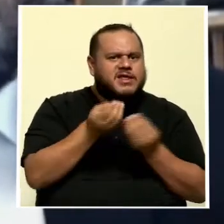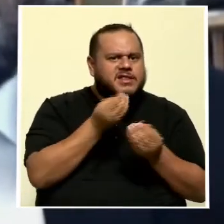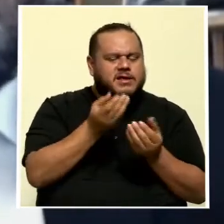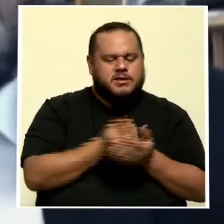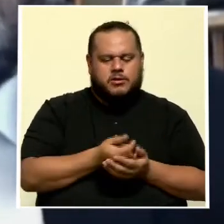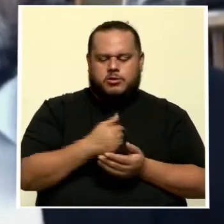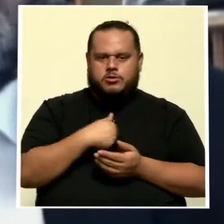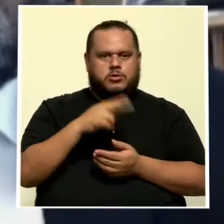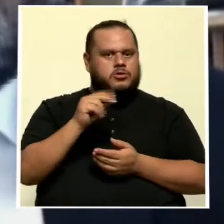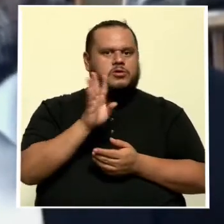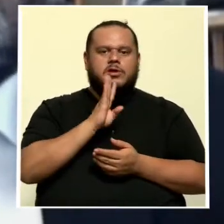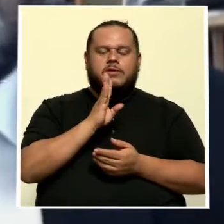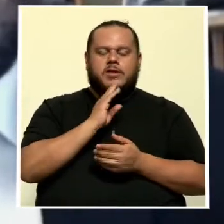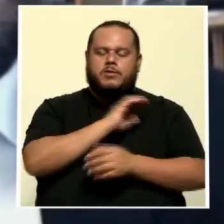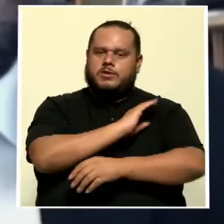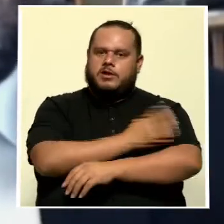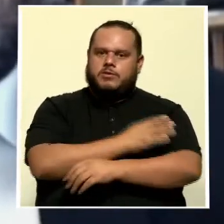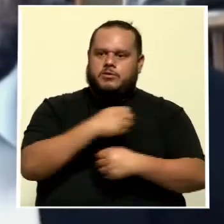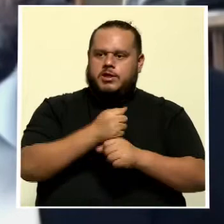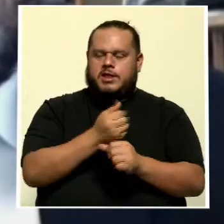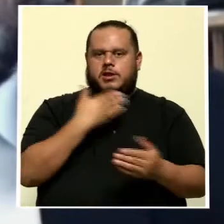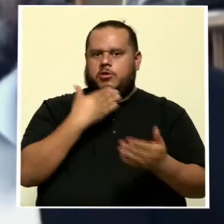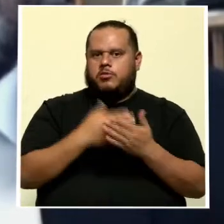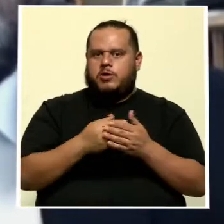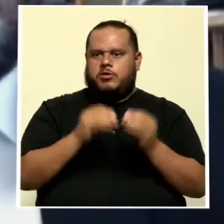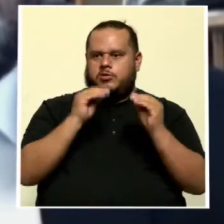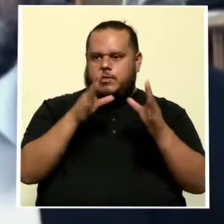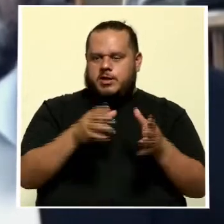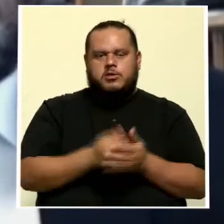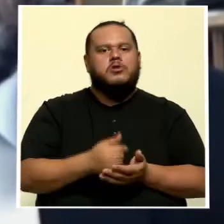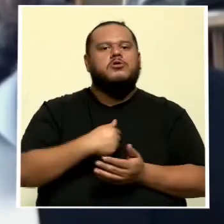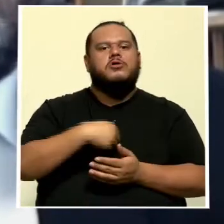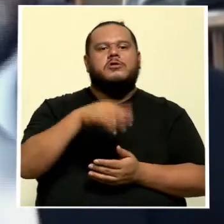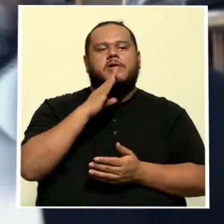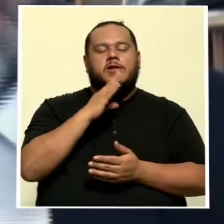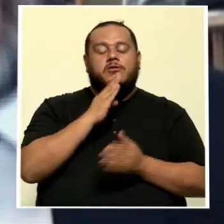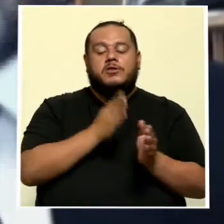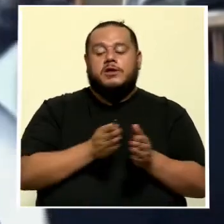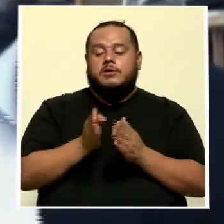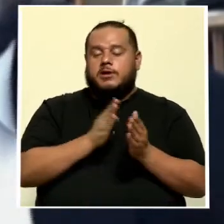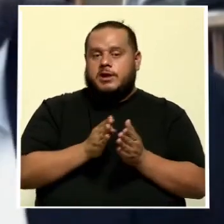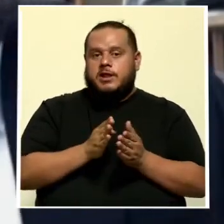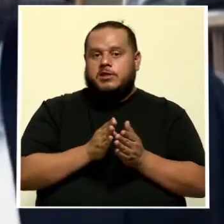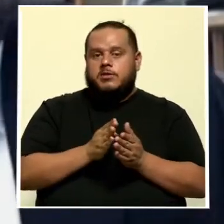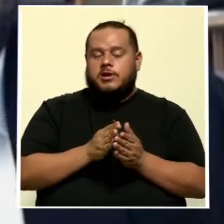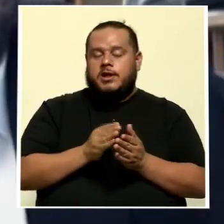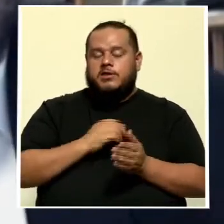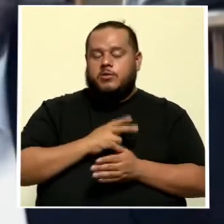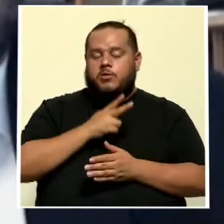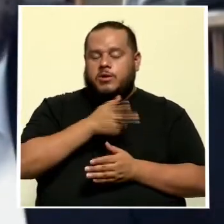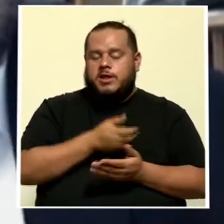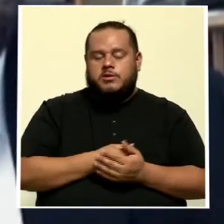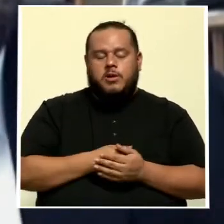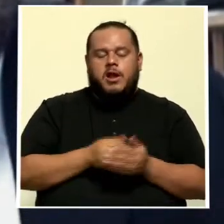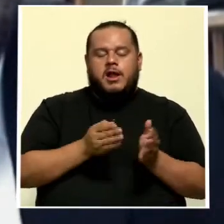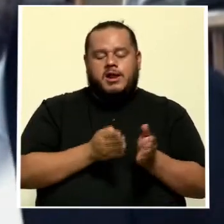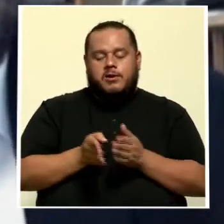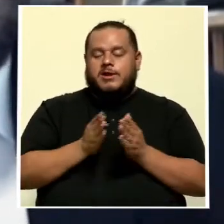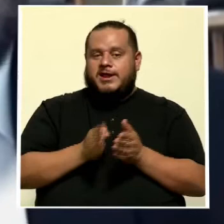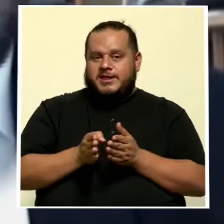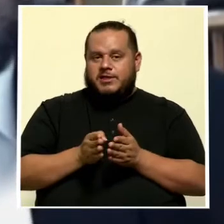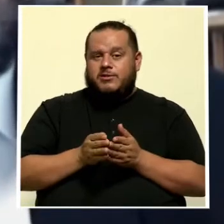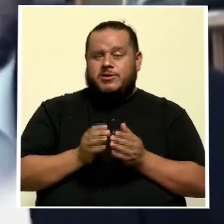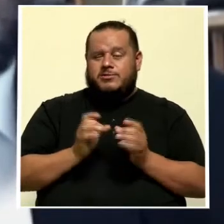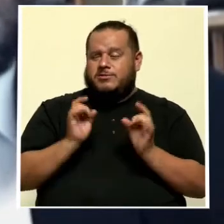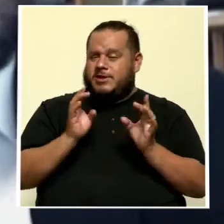Yo no estoy hablando del esfuerzo que hacen los buenos maestros, estoy hablando que la organización como tal es un asco, es un terrible asco. O sea, 4